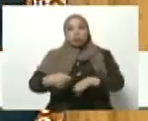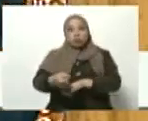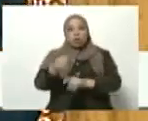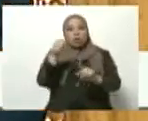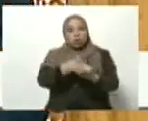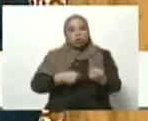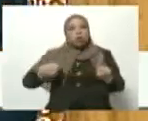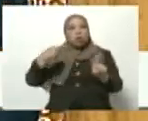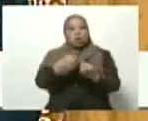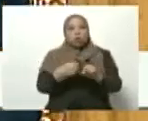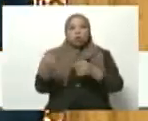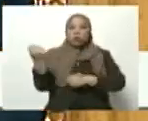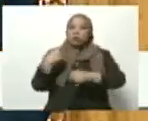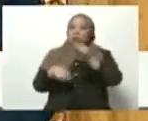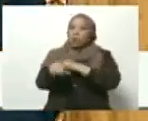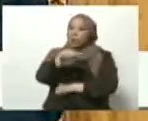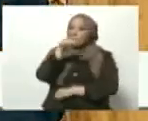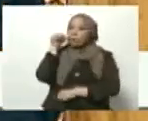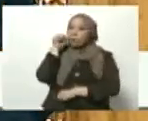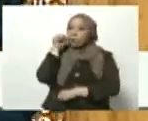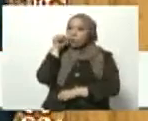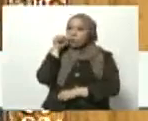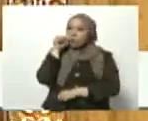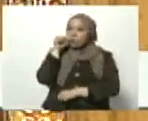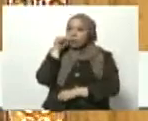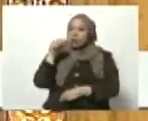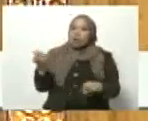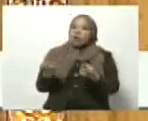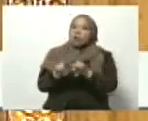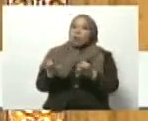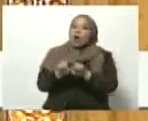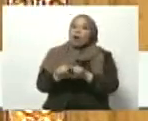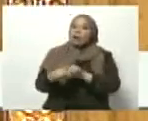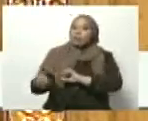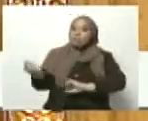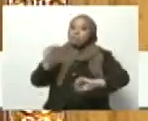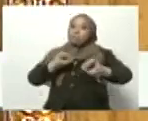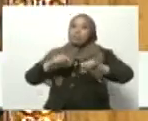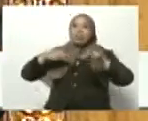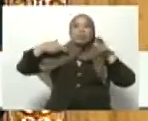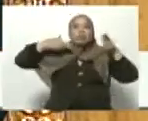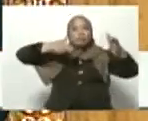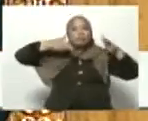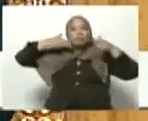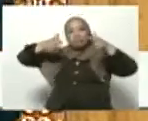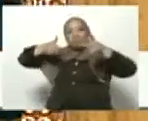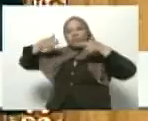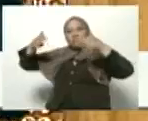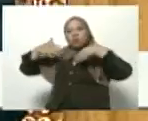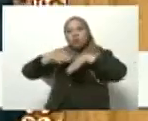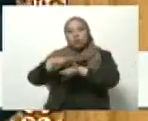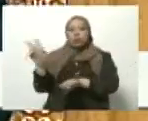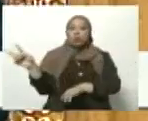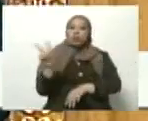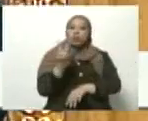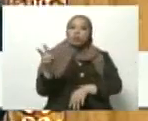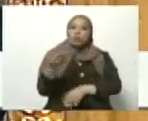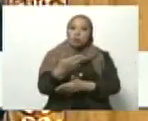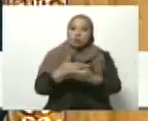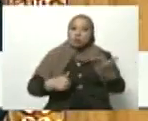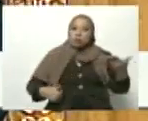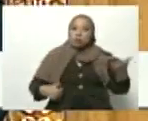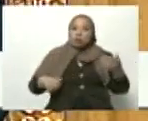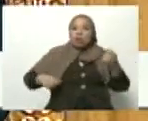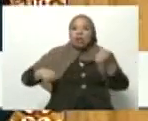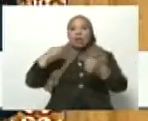luchando contra los drogas. Igual pasa con la lucha contra el terrorismo. Otra propuesta fue incorporar a Venezuela en la lista de países que